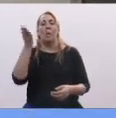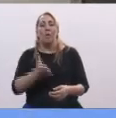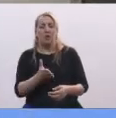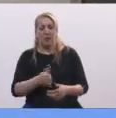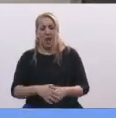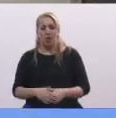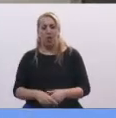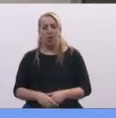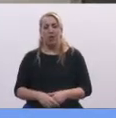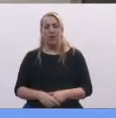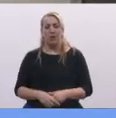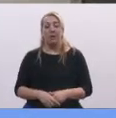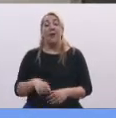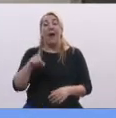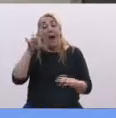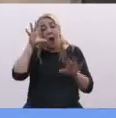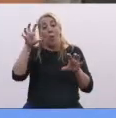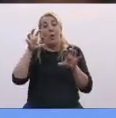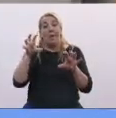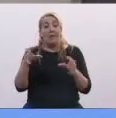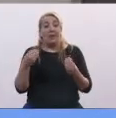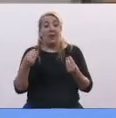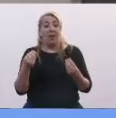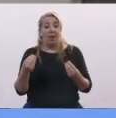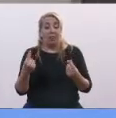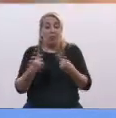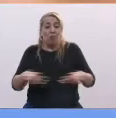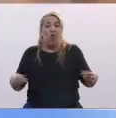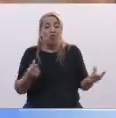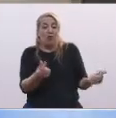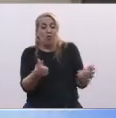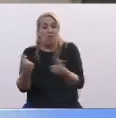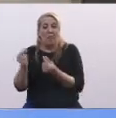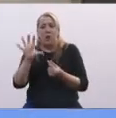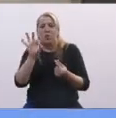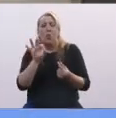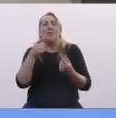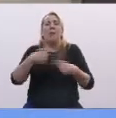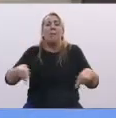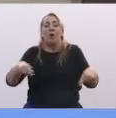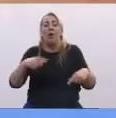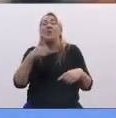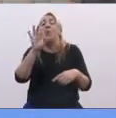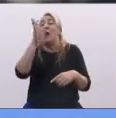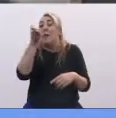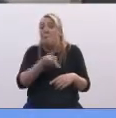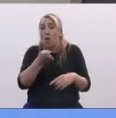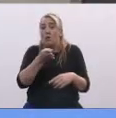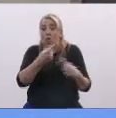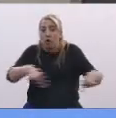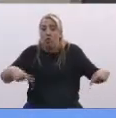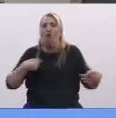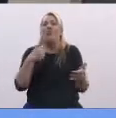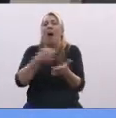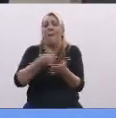capital. Acuérdese que todo lo que consumimos nosotros es 50% de impuestos. Entonces le podríamos decir que